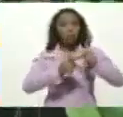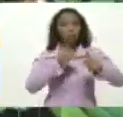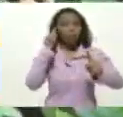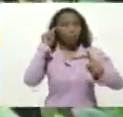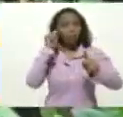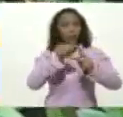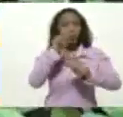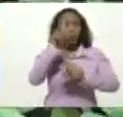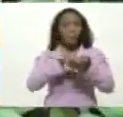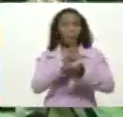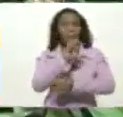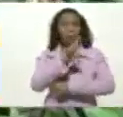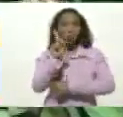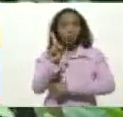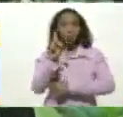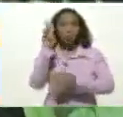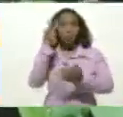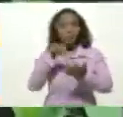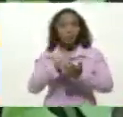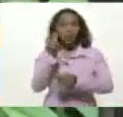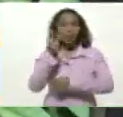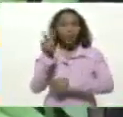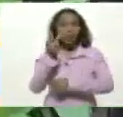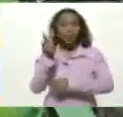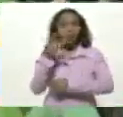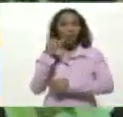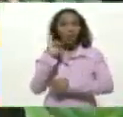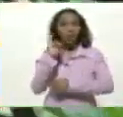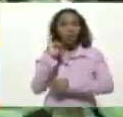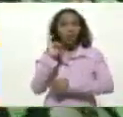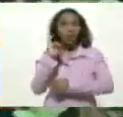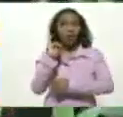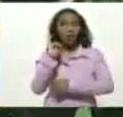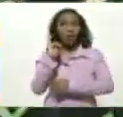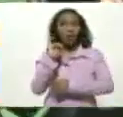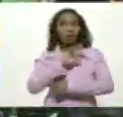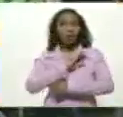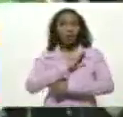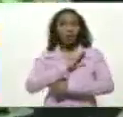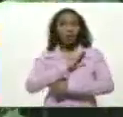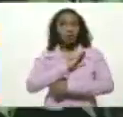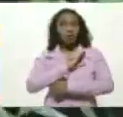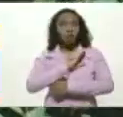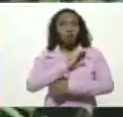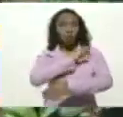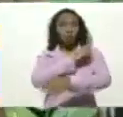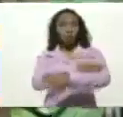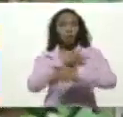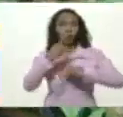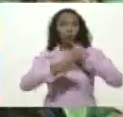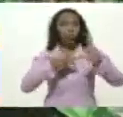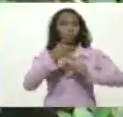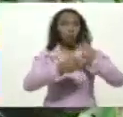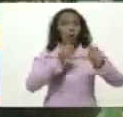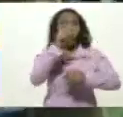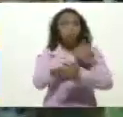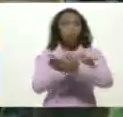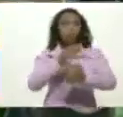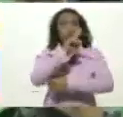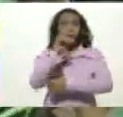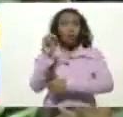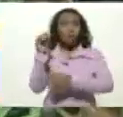el 2021-2022 tenemos previsto fortalecer la producción de